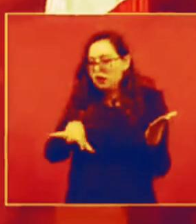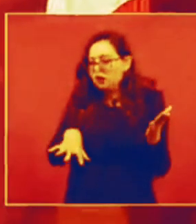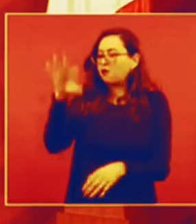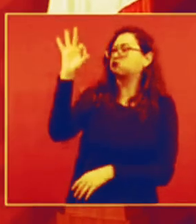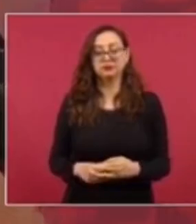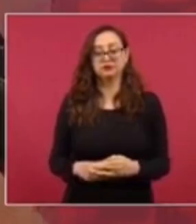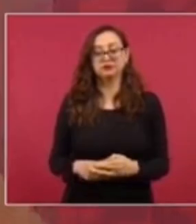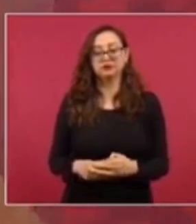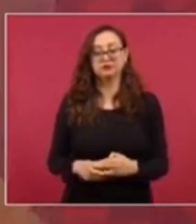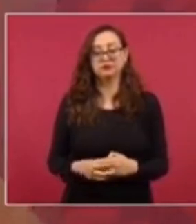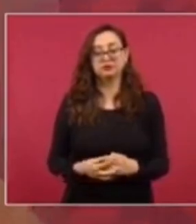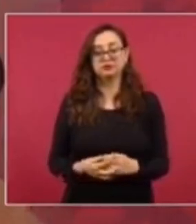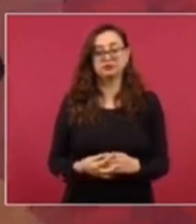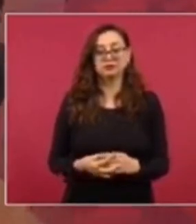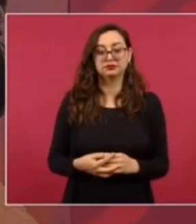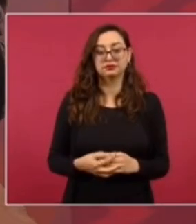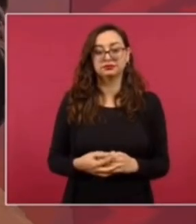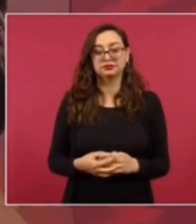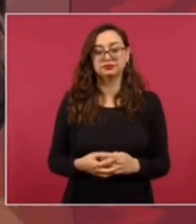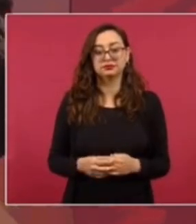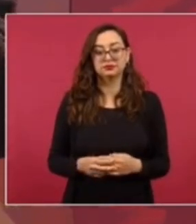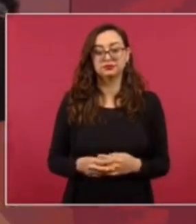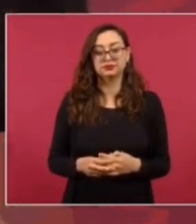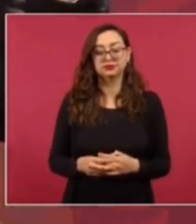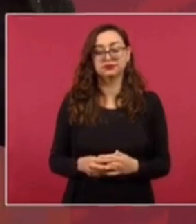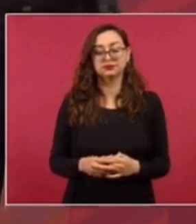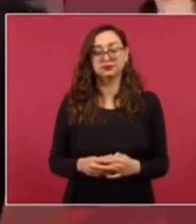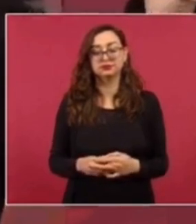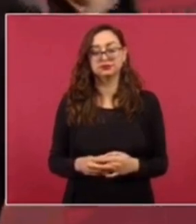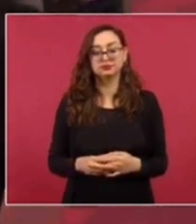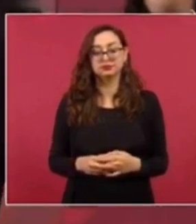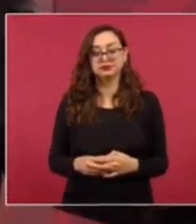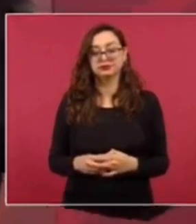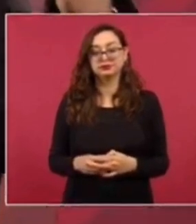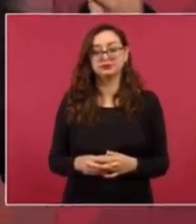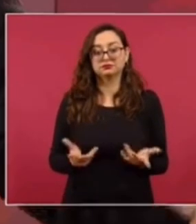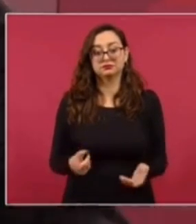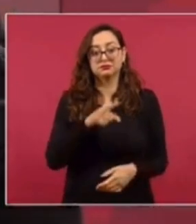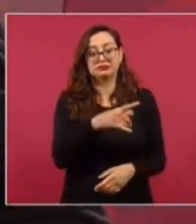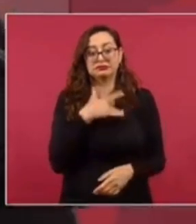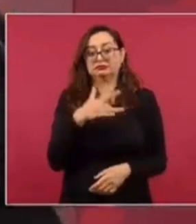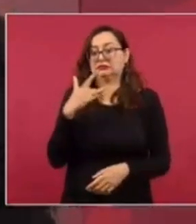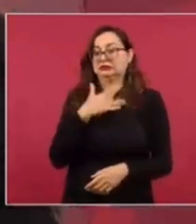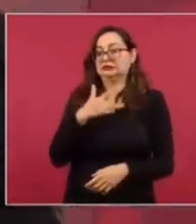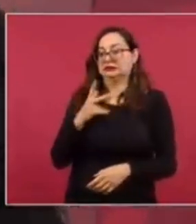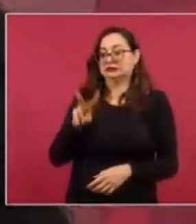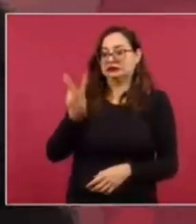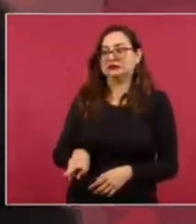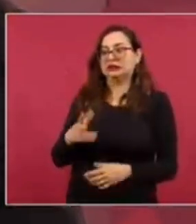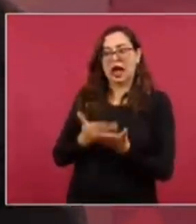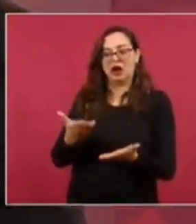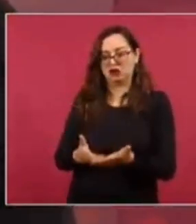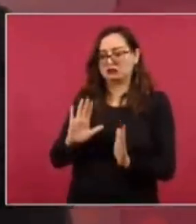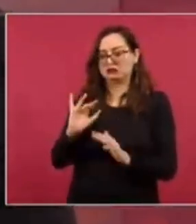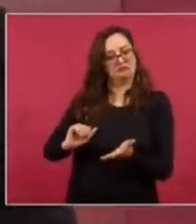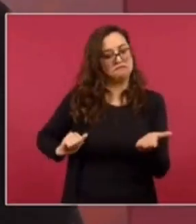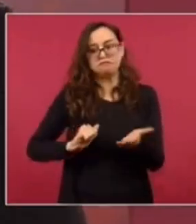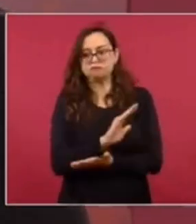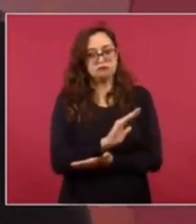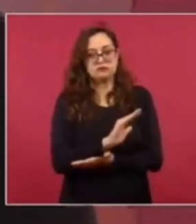incapacidad moral. Y cuando me imagino ya él siente que lo van a destituir, pues tomó una decisión de